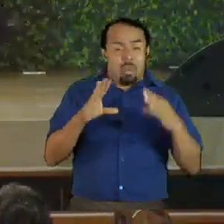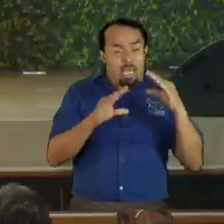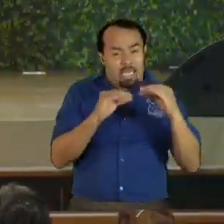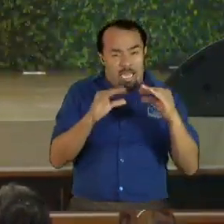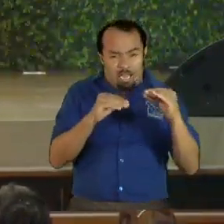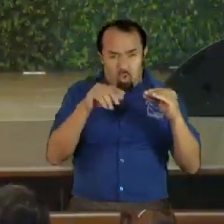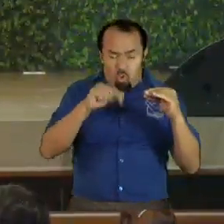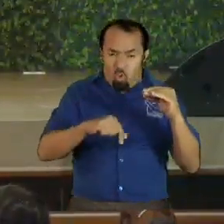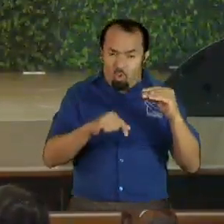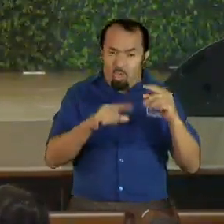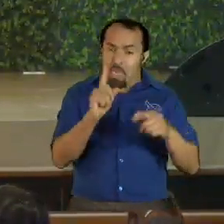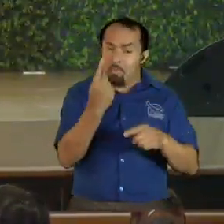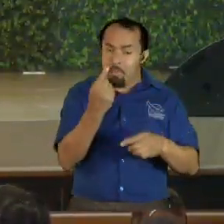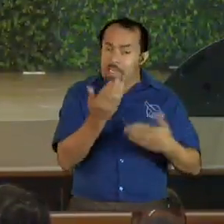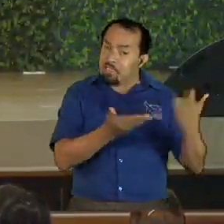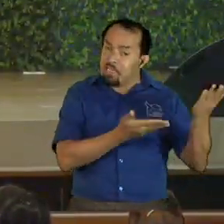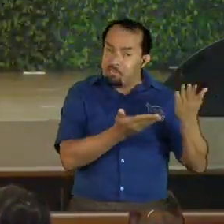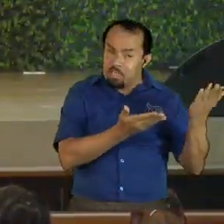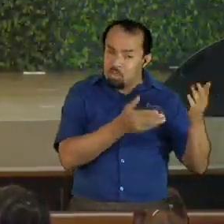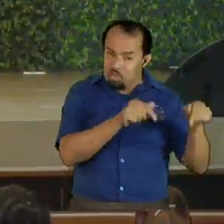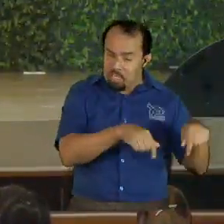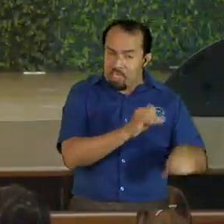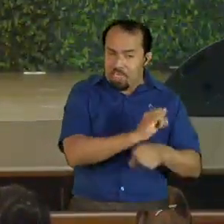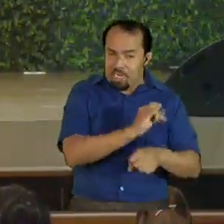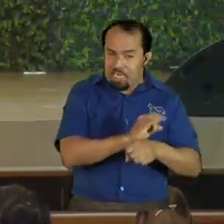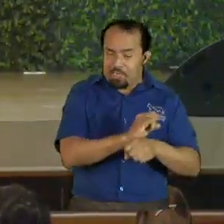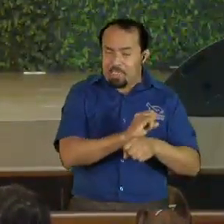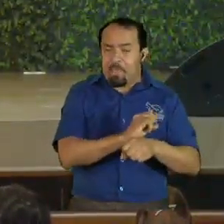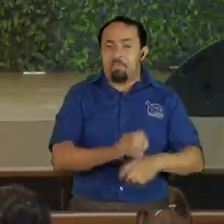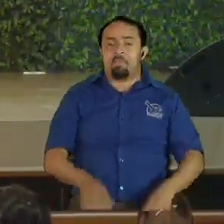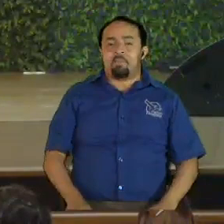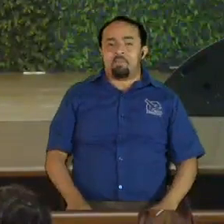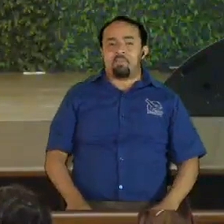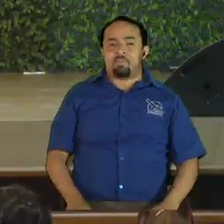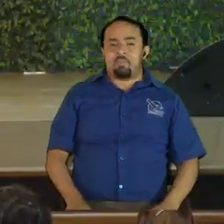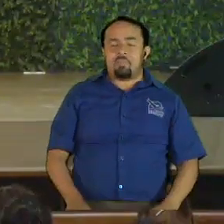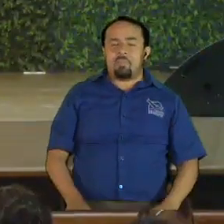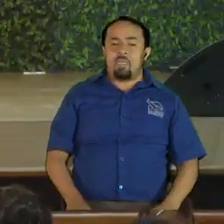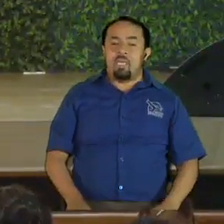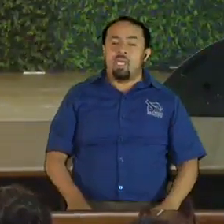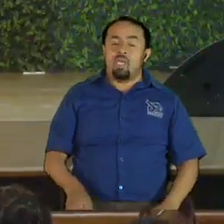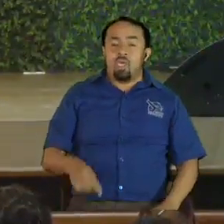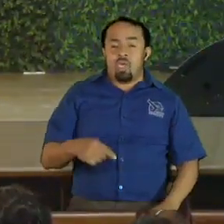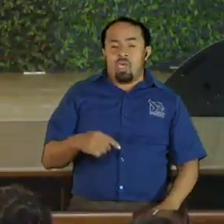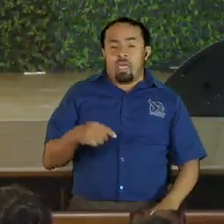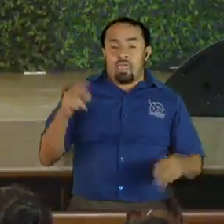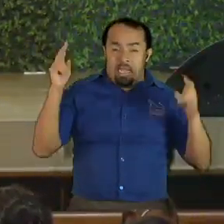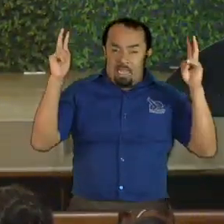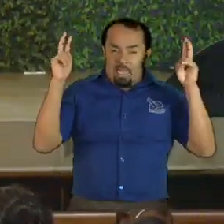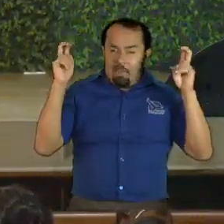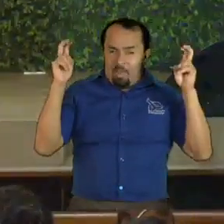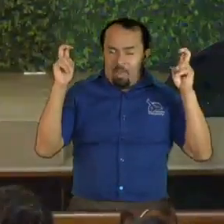con los hermanos que nos acompañaron en el primer servicio acerca